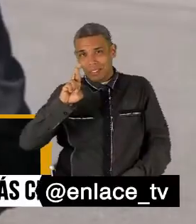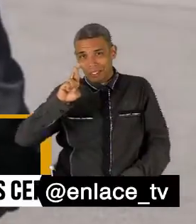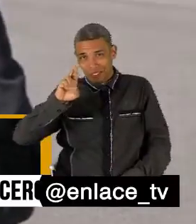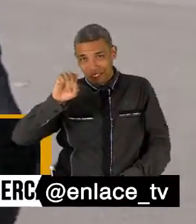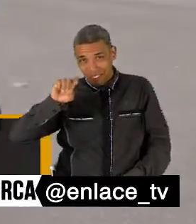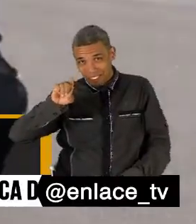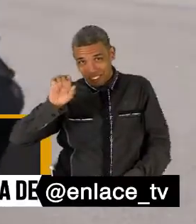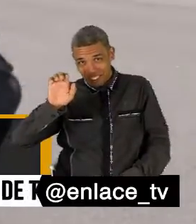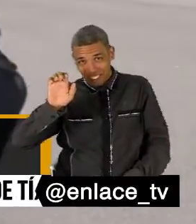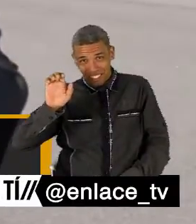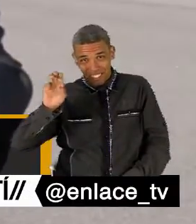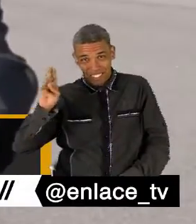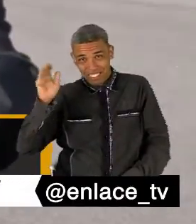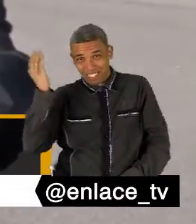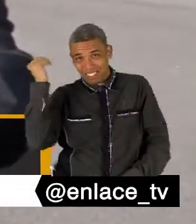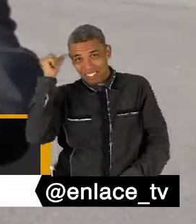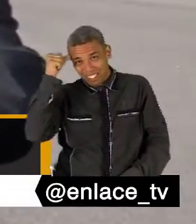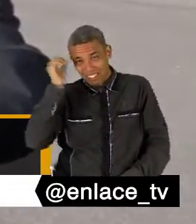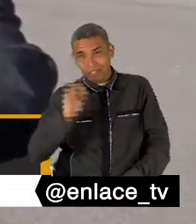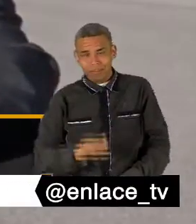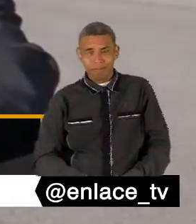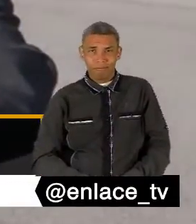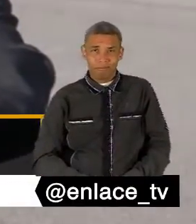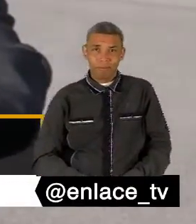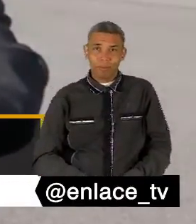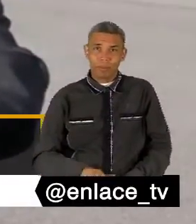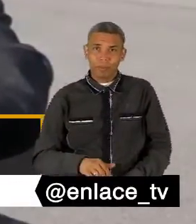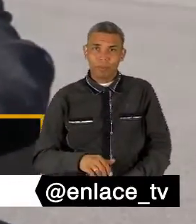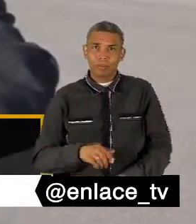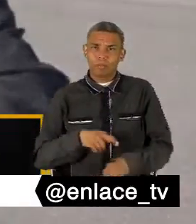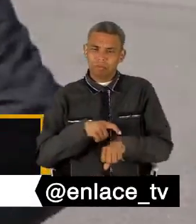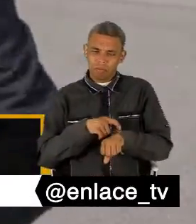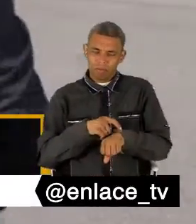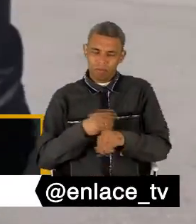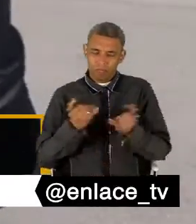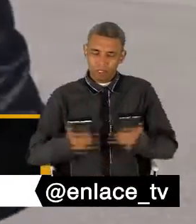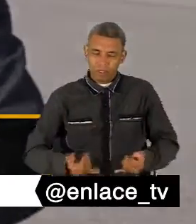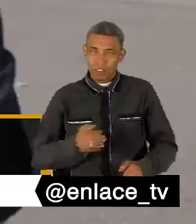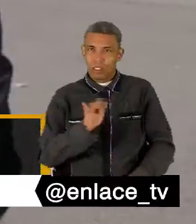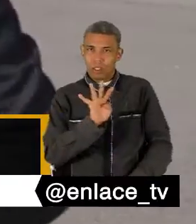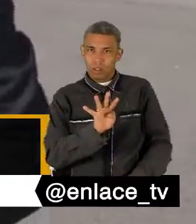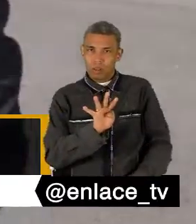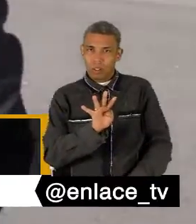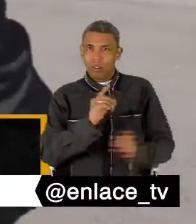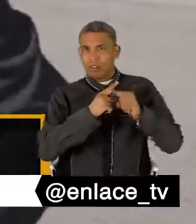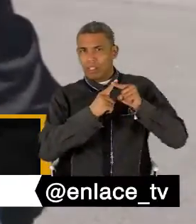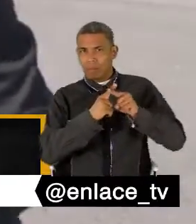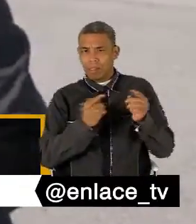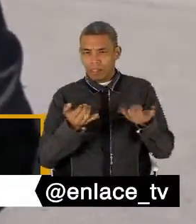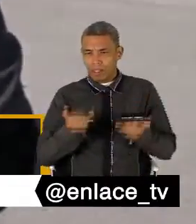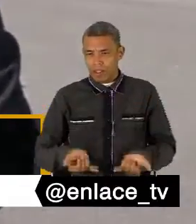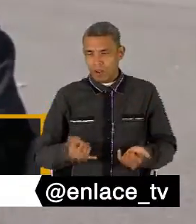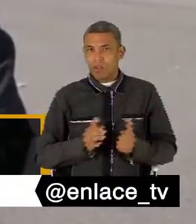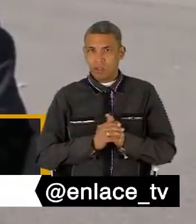California. Me decía usted la hora ahora, 4:30, 4:32 minutos de la tarde, estamos en directo a través de